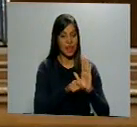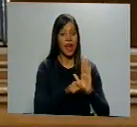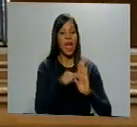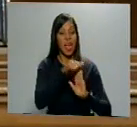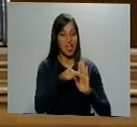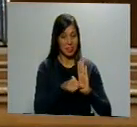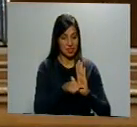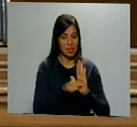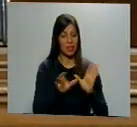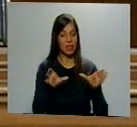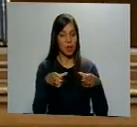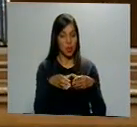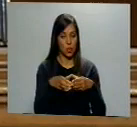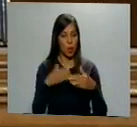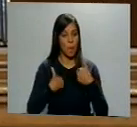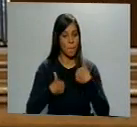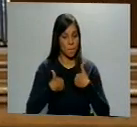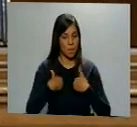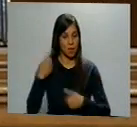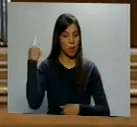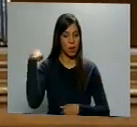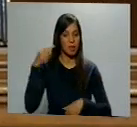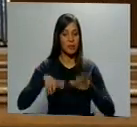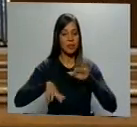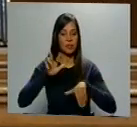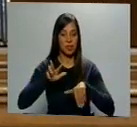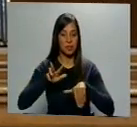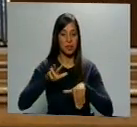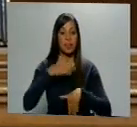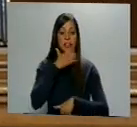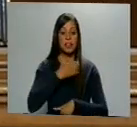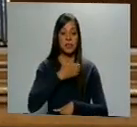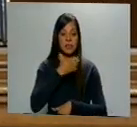ordinaria del día miércoles 13 de diciembre.